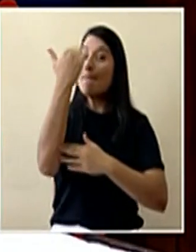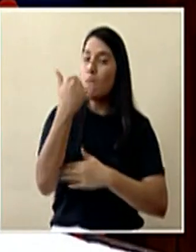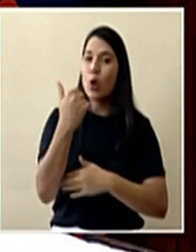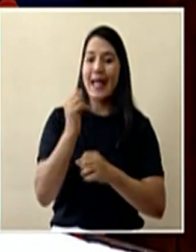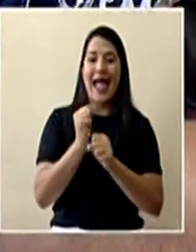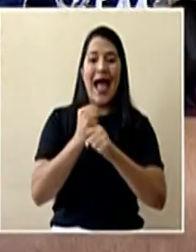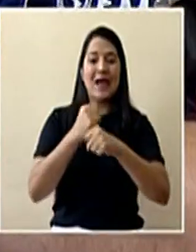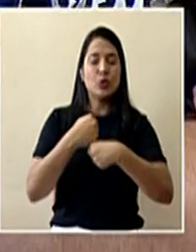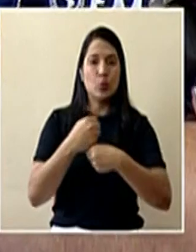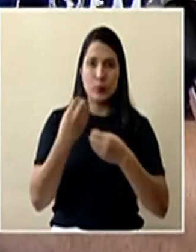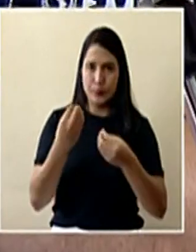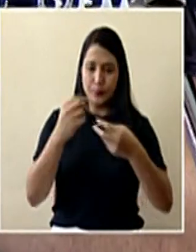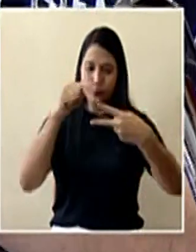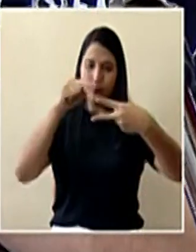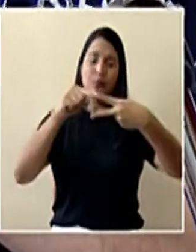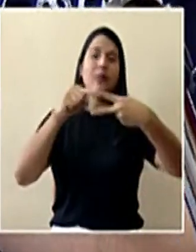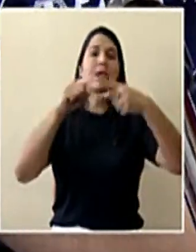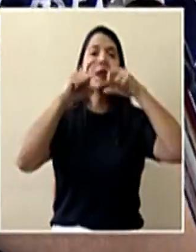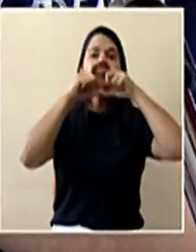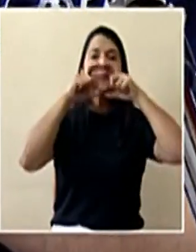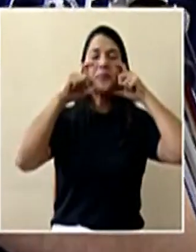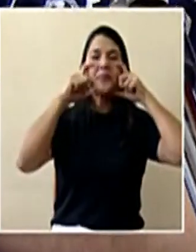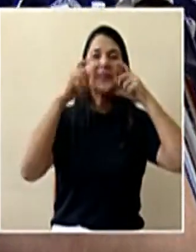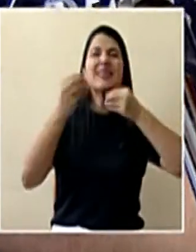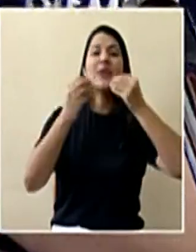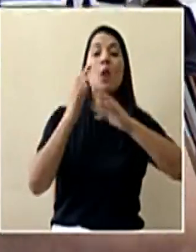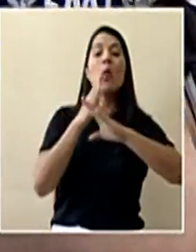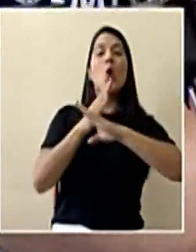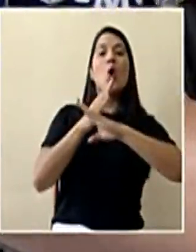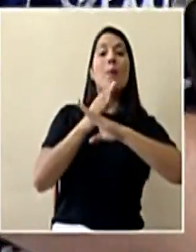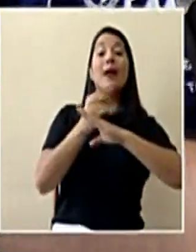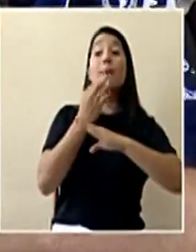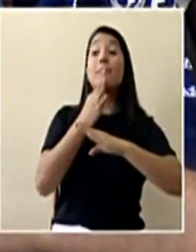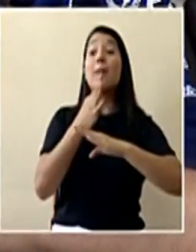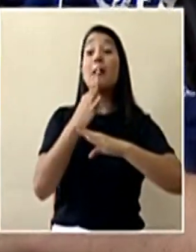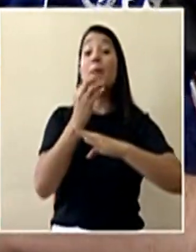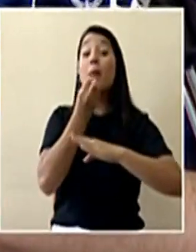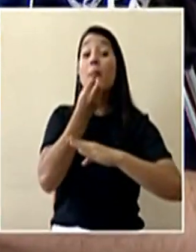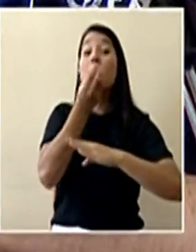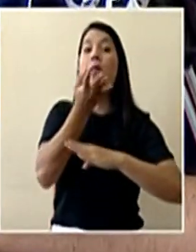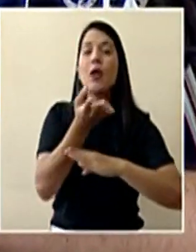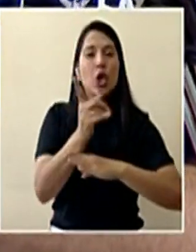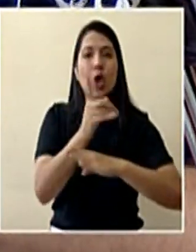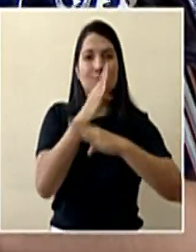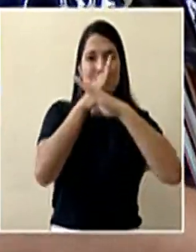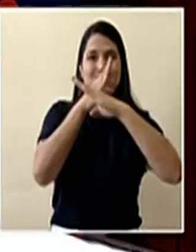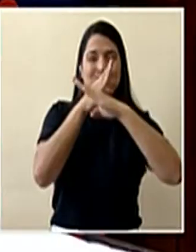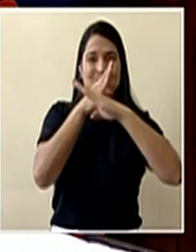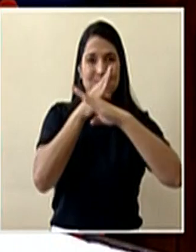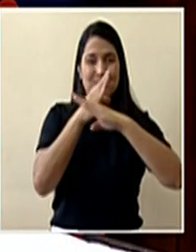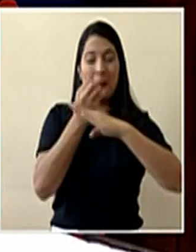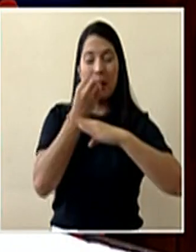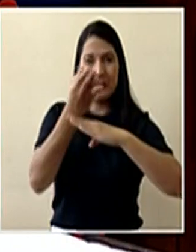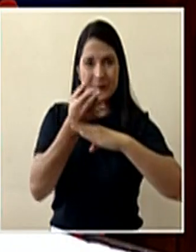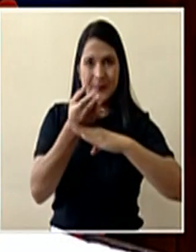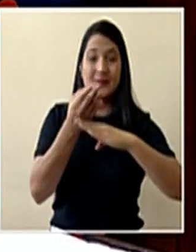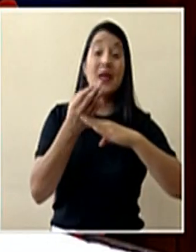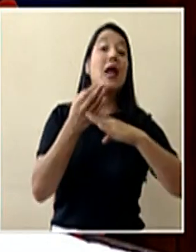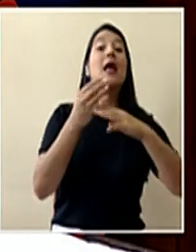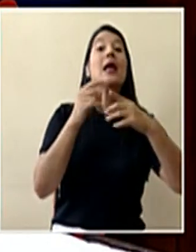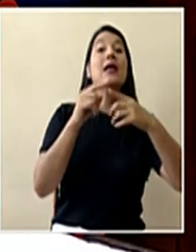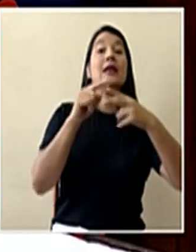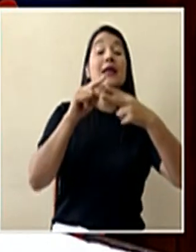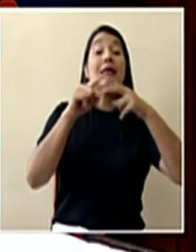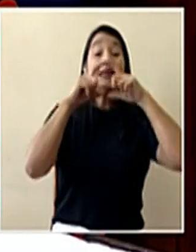una barrera para la saliva, una barrera para que las gotas de saliva no se esparzan más lejos. La mascarilla